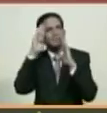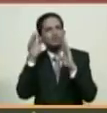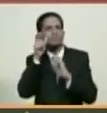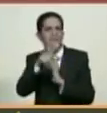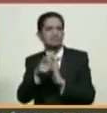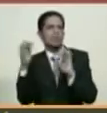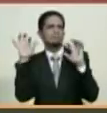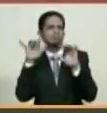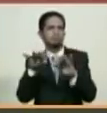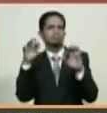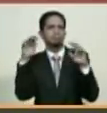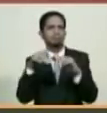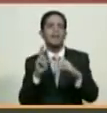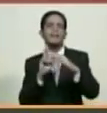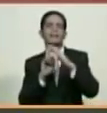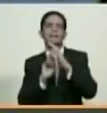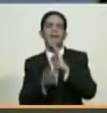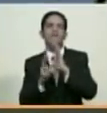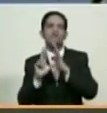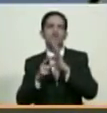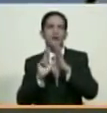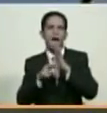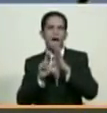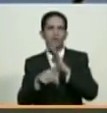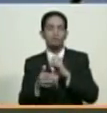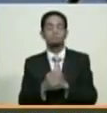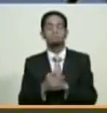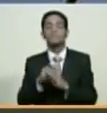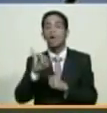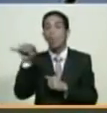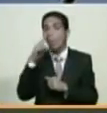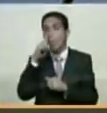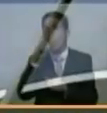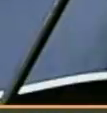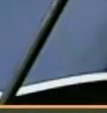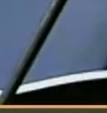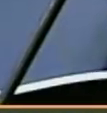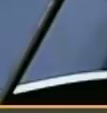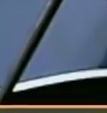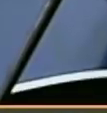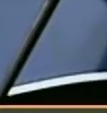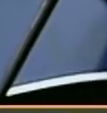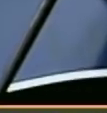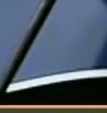Refugiados, según ACNUR, junio del 2018,